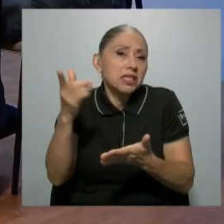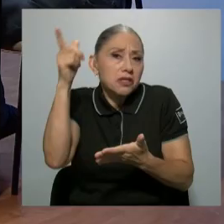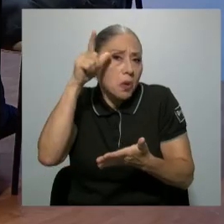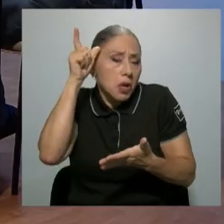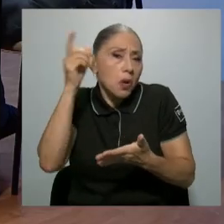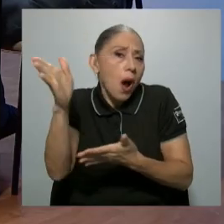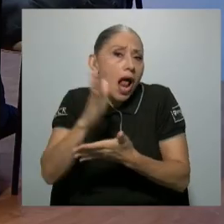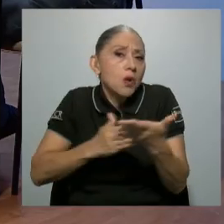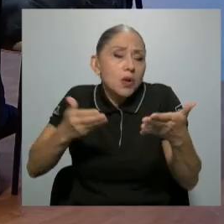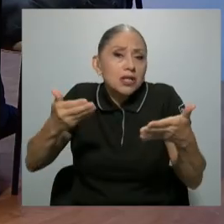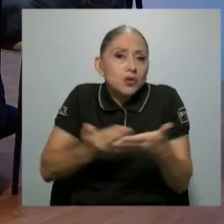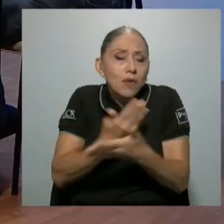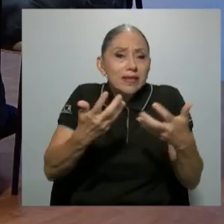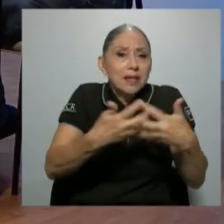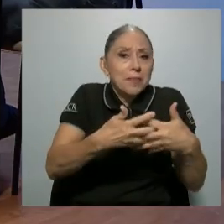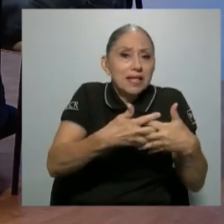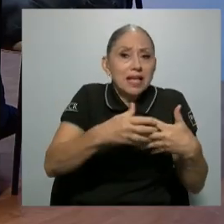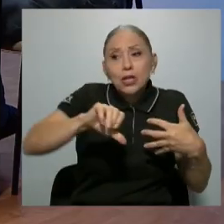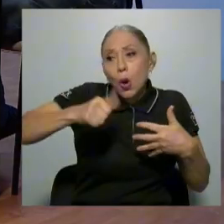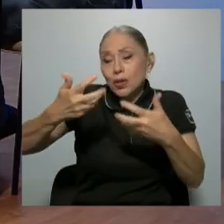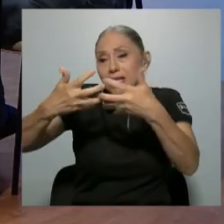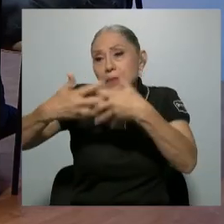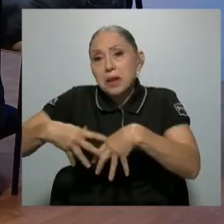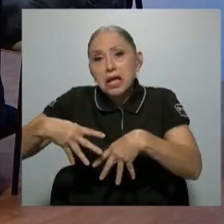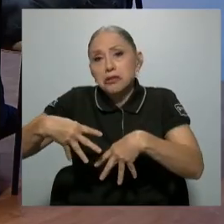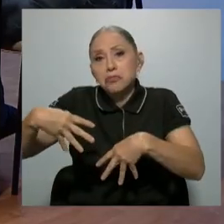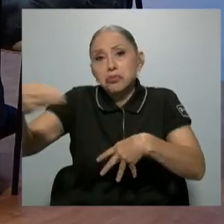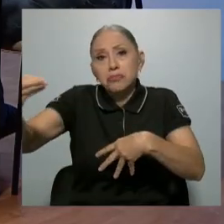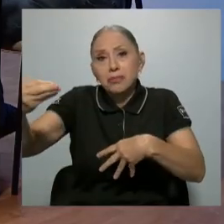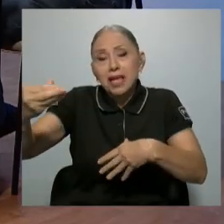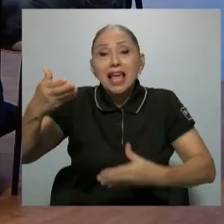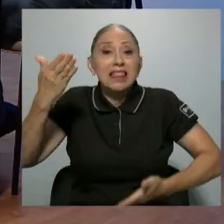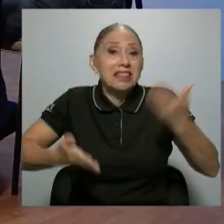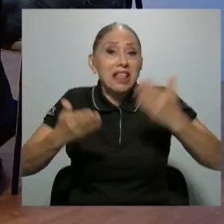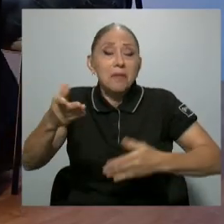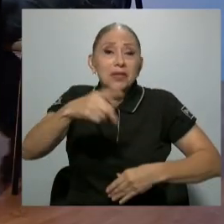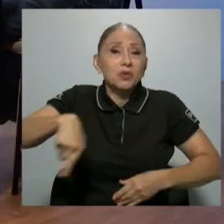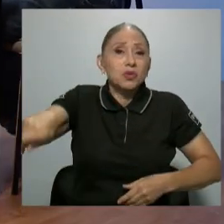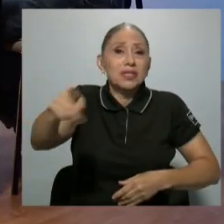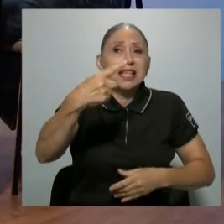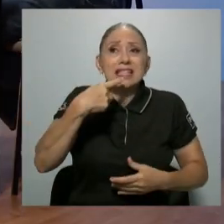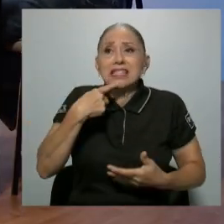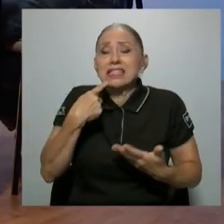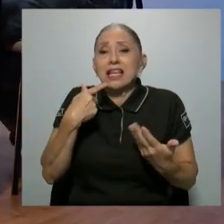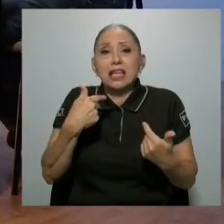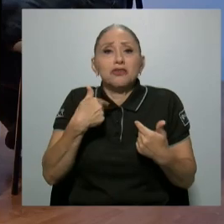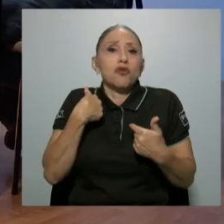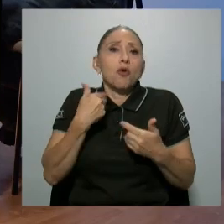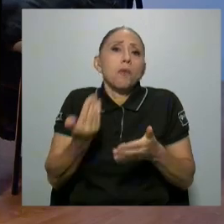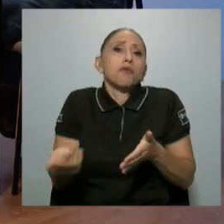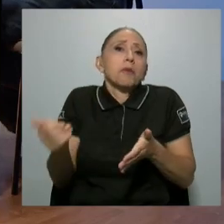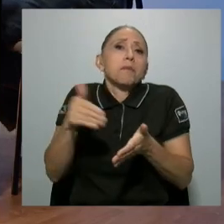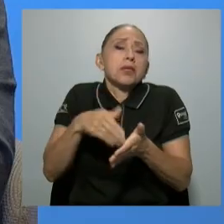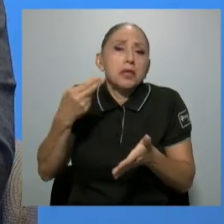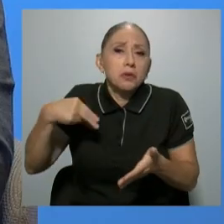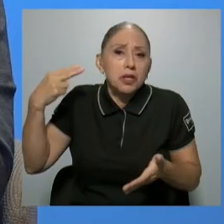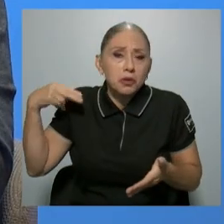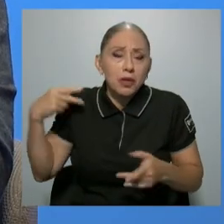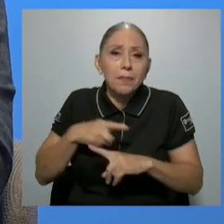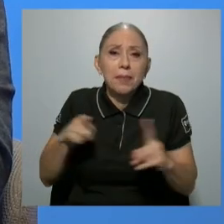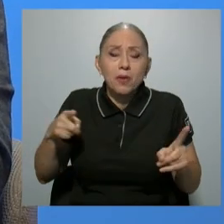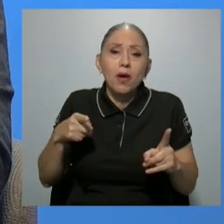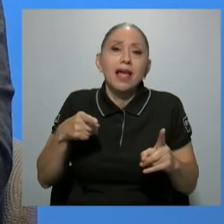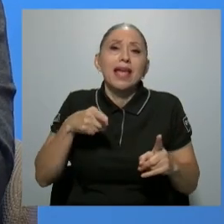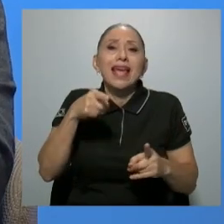esa es la historia. Me podrán tildar de schumpeteriano, pero es la historia, digamos, en general económica